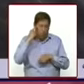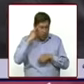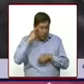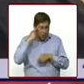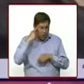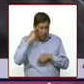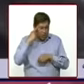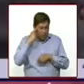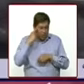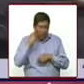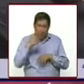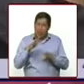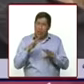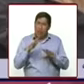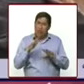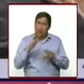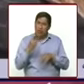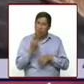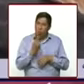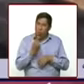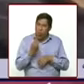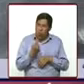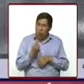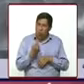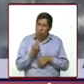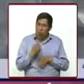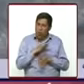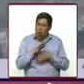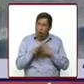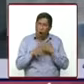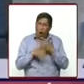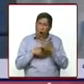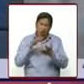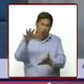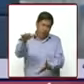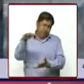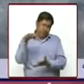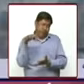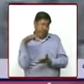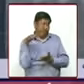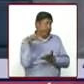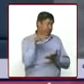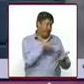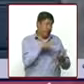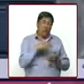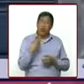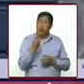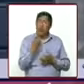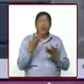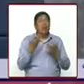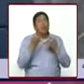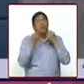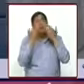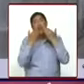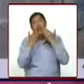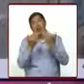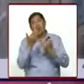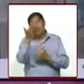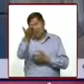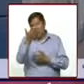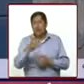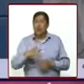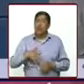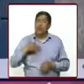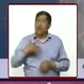estos días casi solo ha tenido que sacar toda la carga, toda esta ayuda, y por eso queremos agradecerle. ¿Qué siente